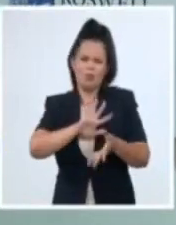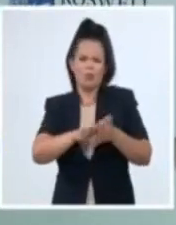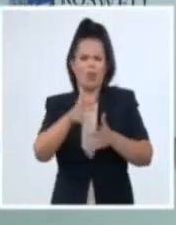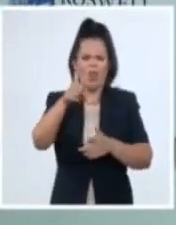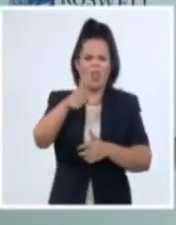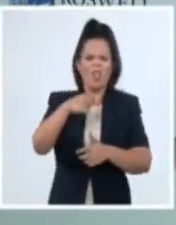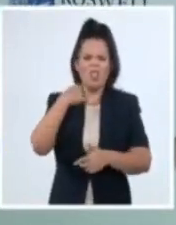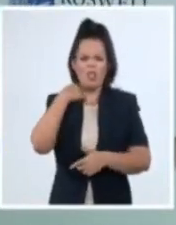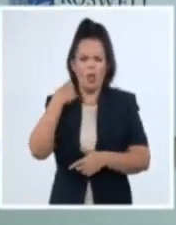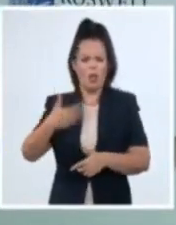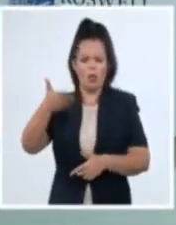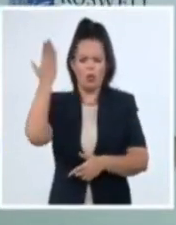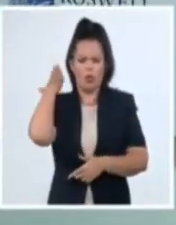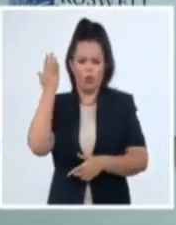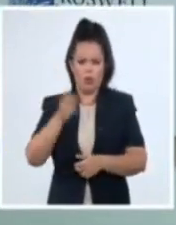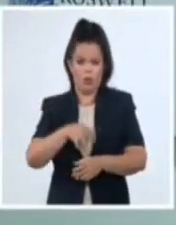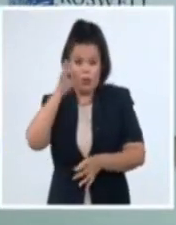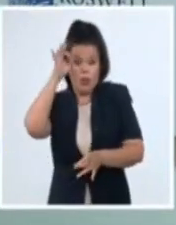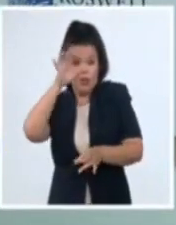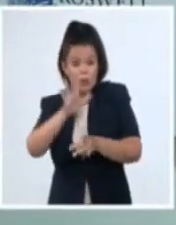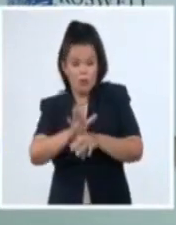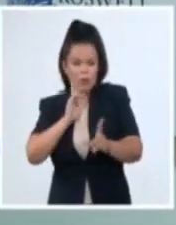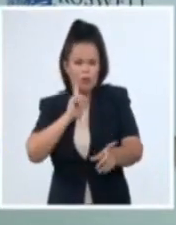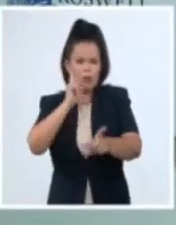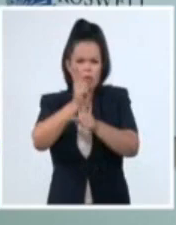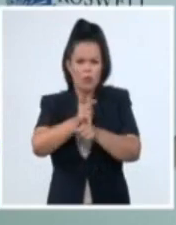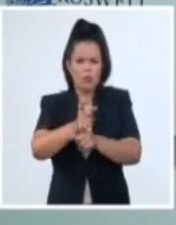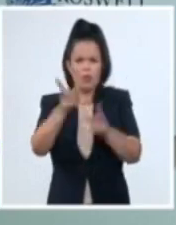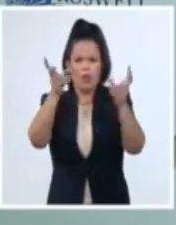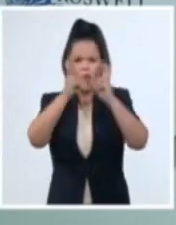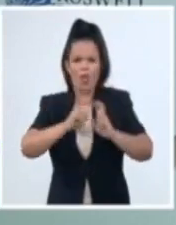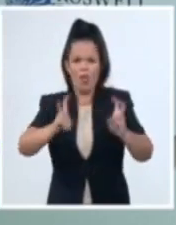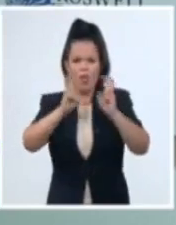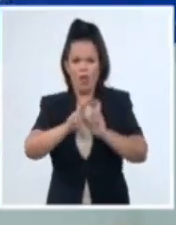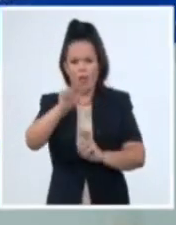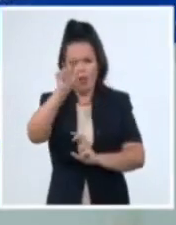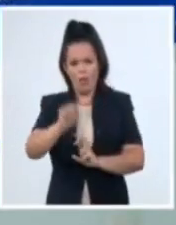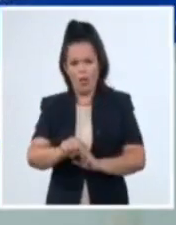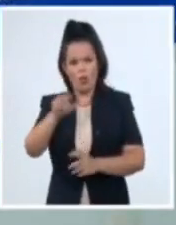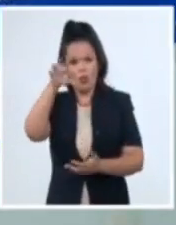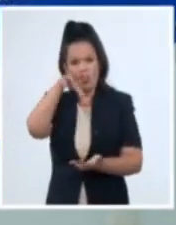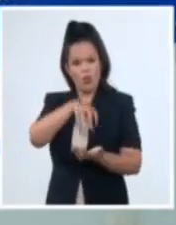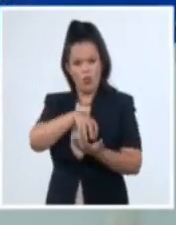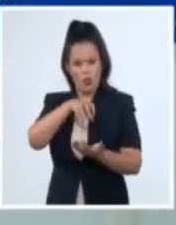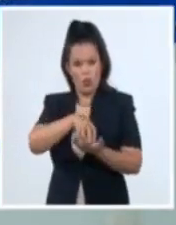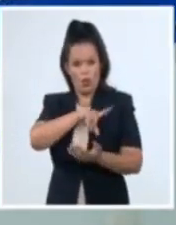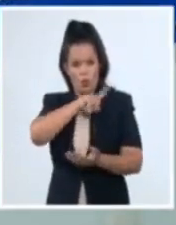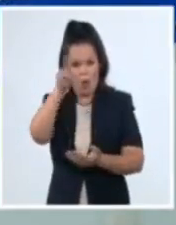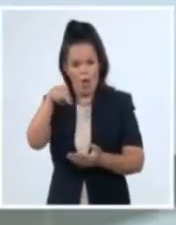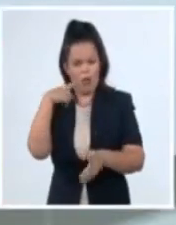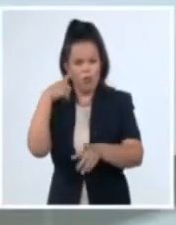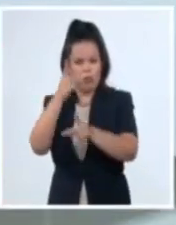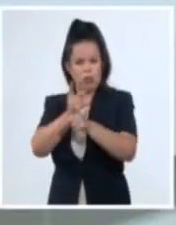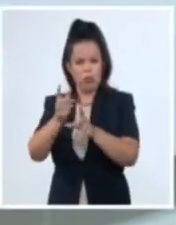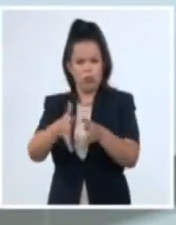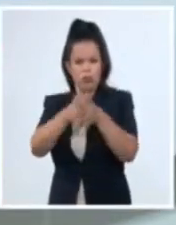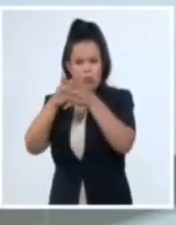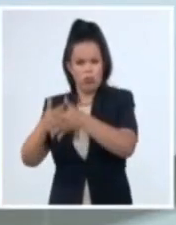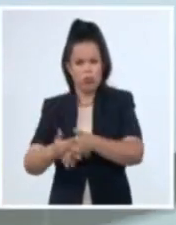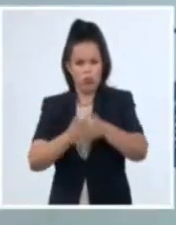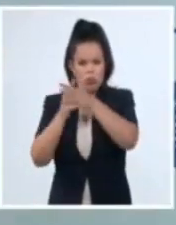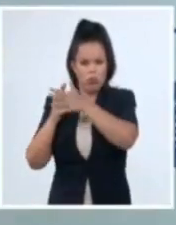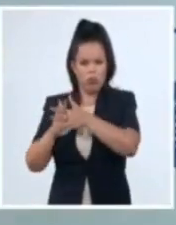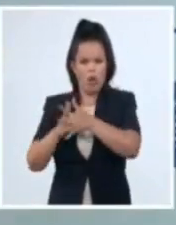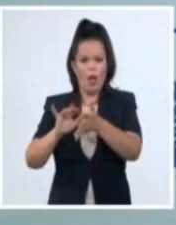primeros contactos ocurrieron de investigadores del centro que participaron en eventos en Estados Unidos. Se visitaron todos los grupos en Roswell, se presentó ahí